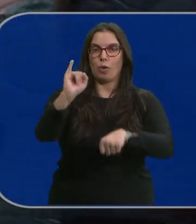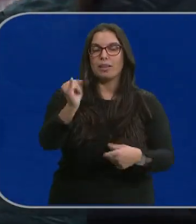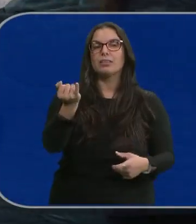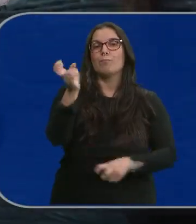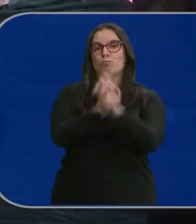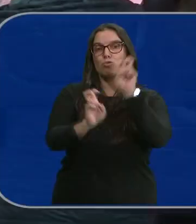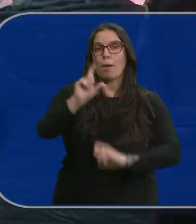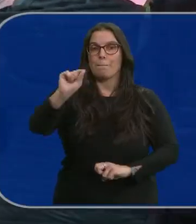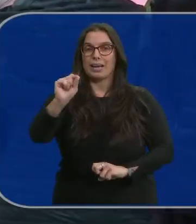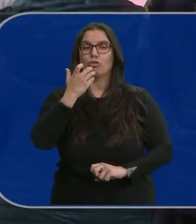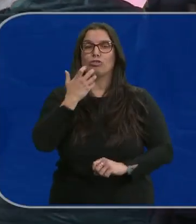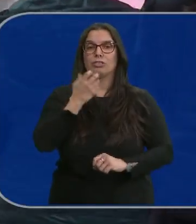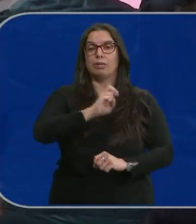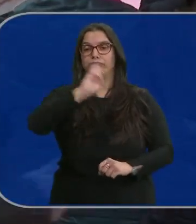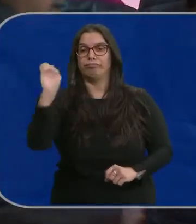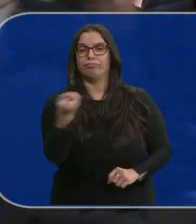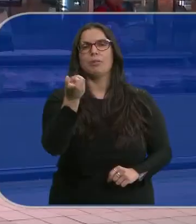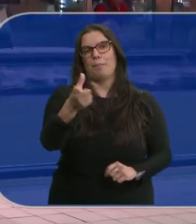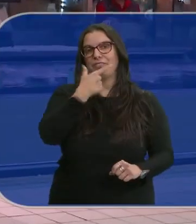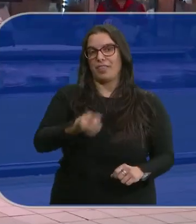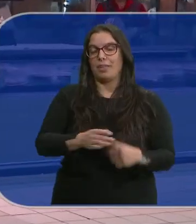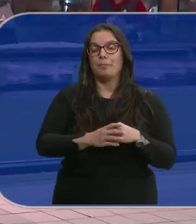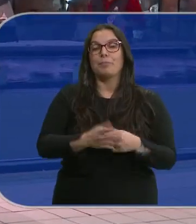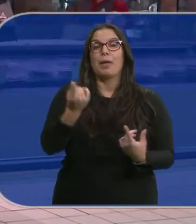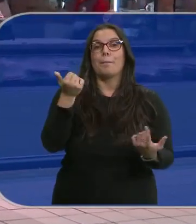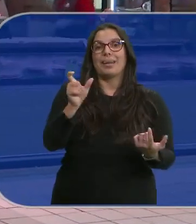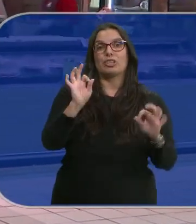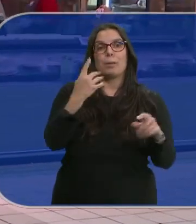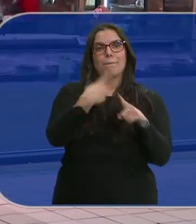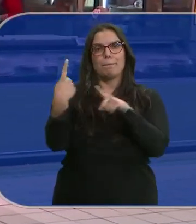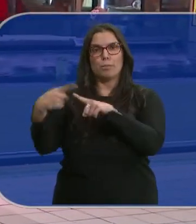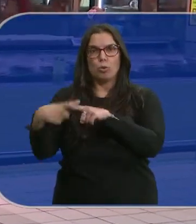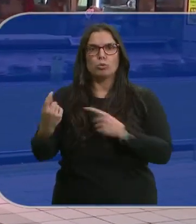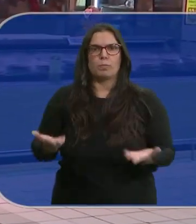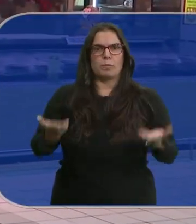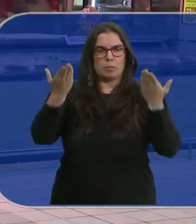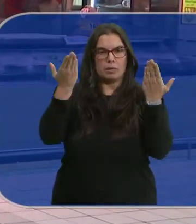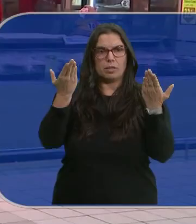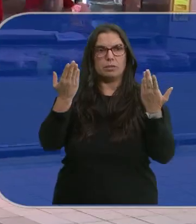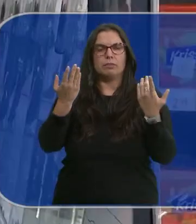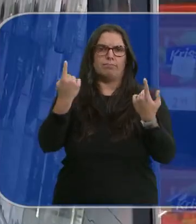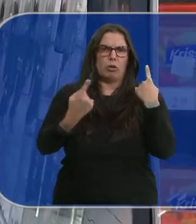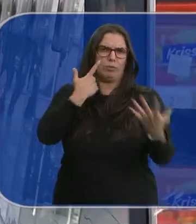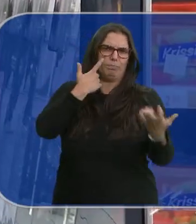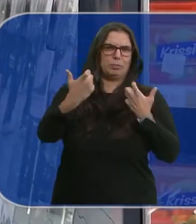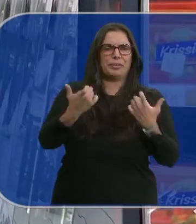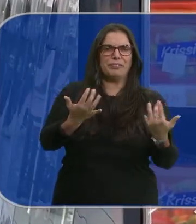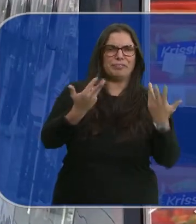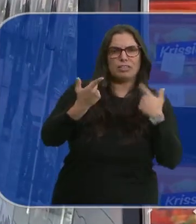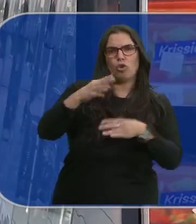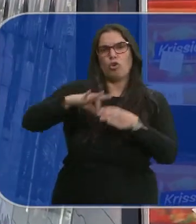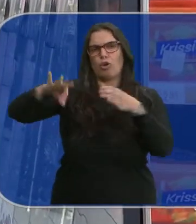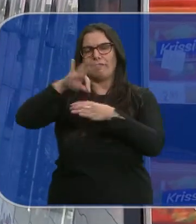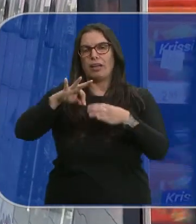buscar precios baratos cuando hay más opciones donde elegir. En cuanto a los precios de los productos, siguen en aumento, con algunos picos altos en frescos y